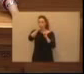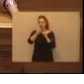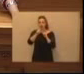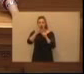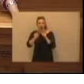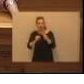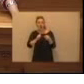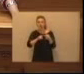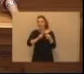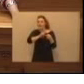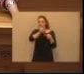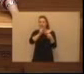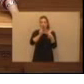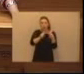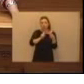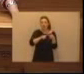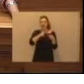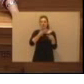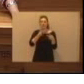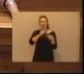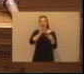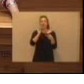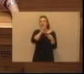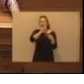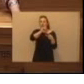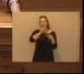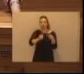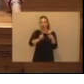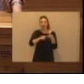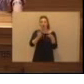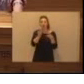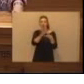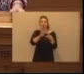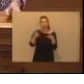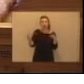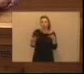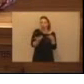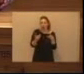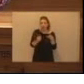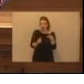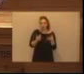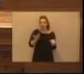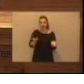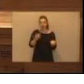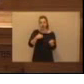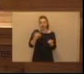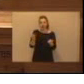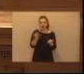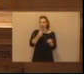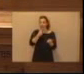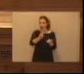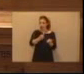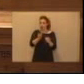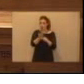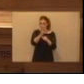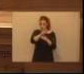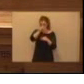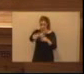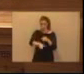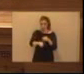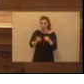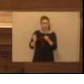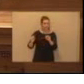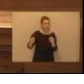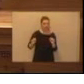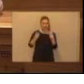interpelaciones, mociones urgentes. Y debo decirles que esta moción, por primera vez, se centra única y exclusivamente en